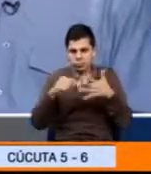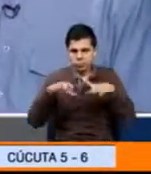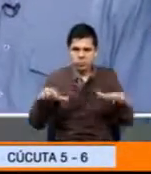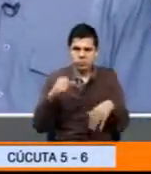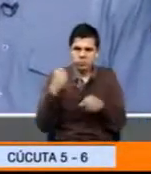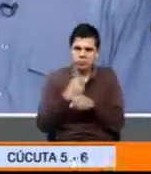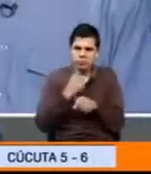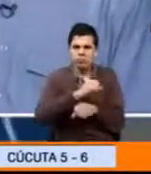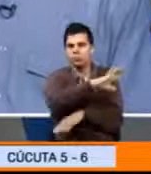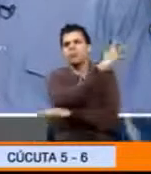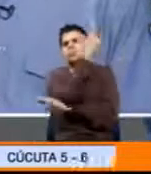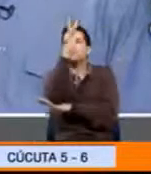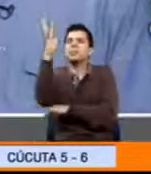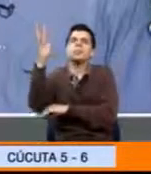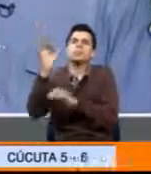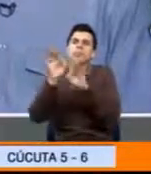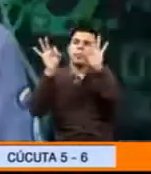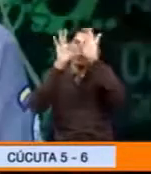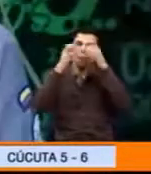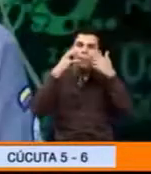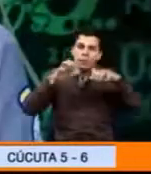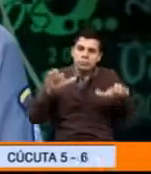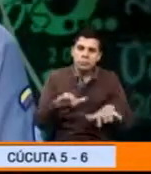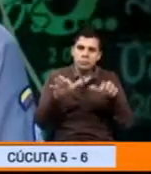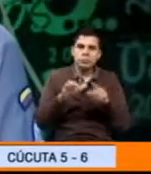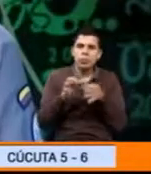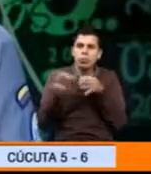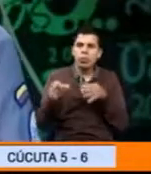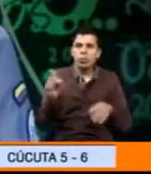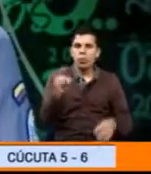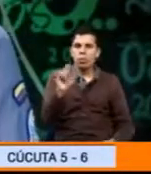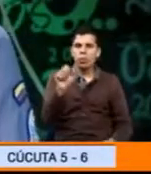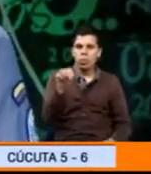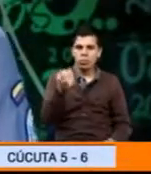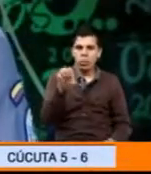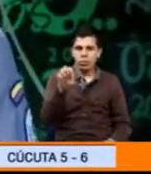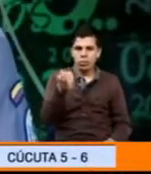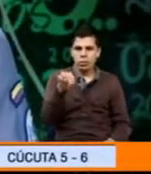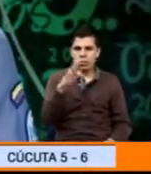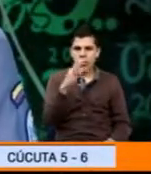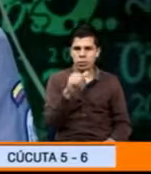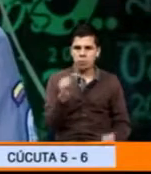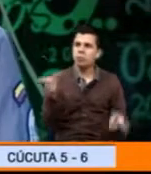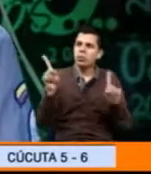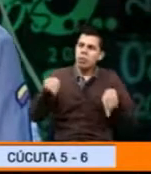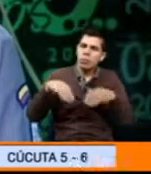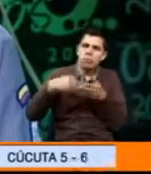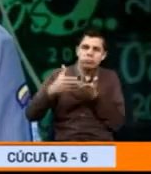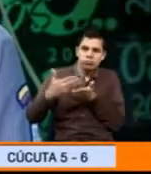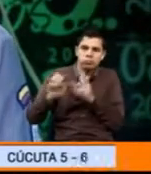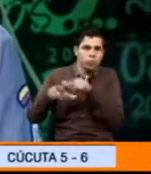masa de bosque que hay ahí tan importante, regulador del recurso hídrico para la provincia guarentina, estamos avanzando en comprar predios también